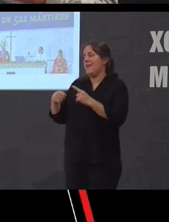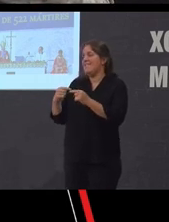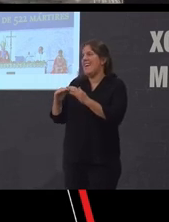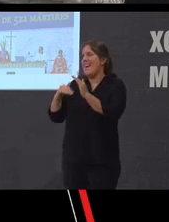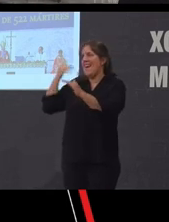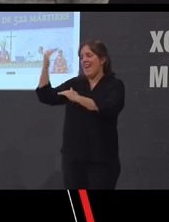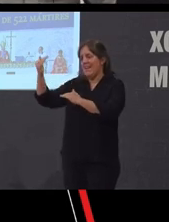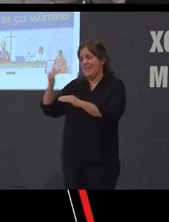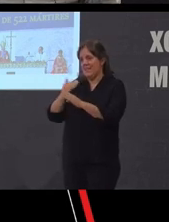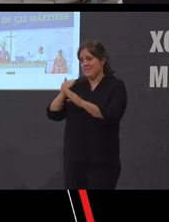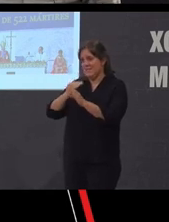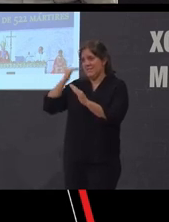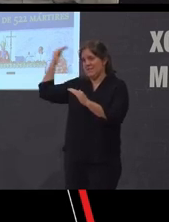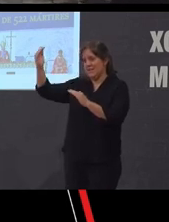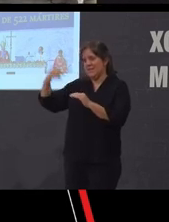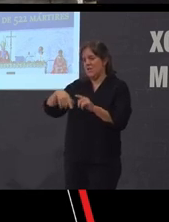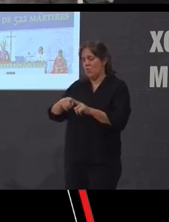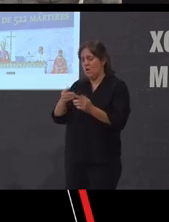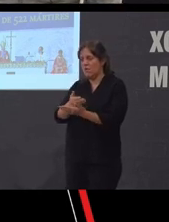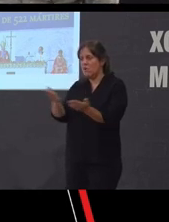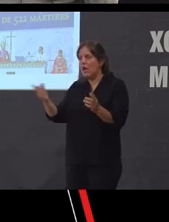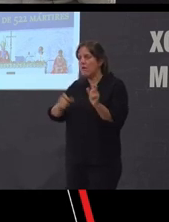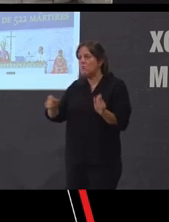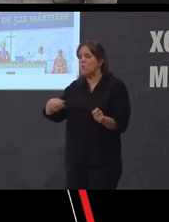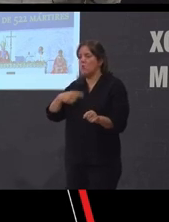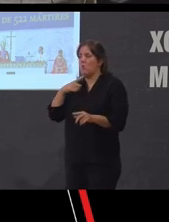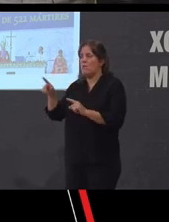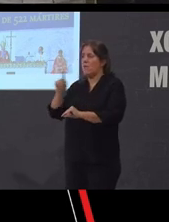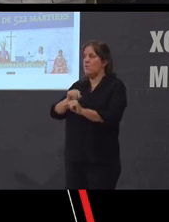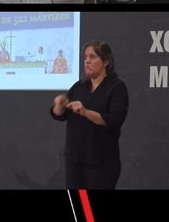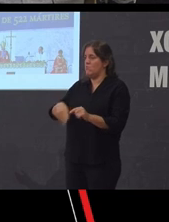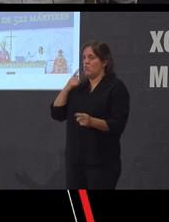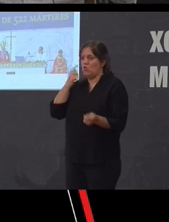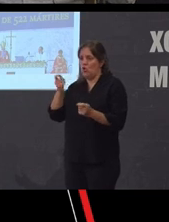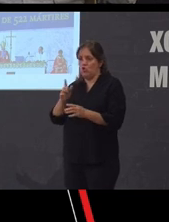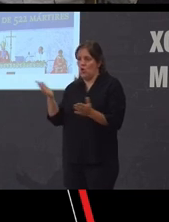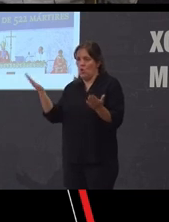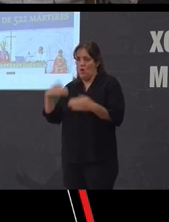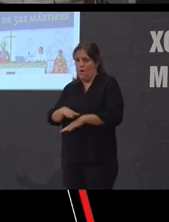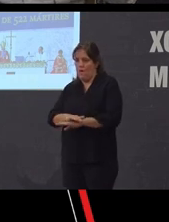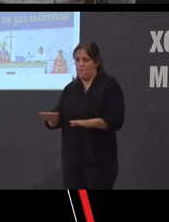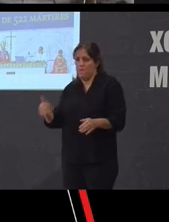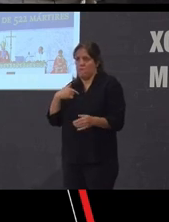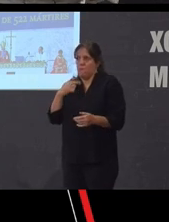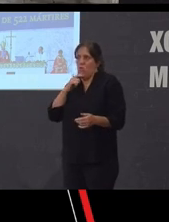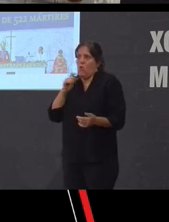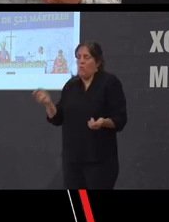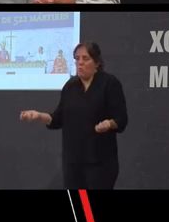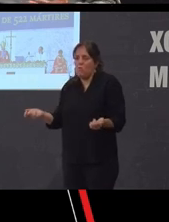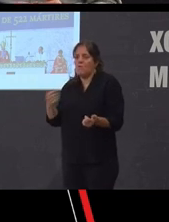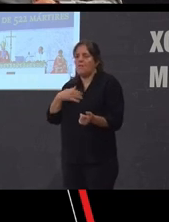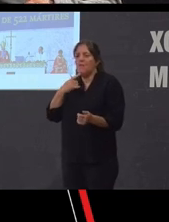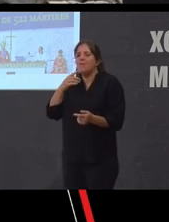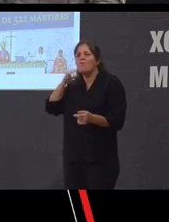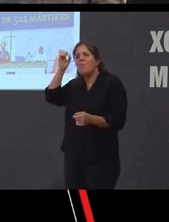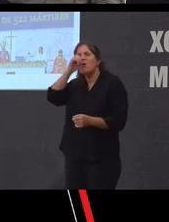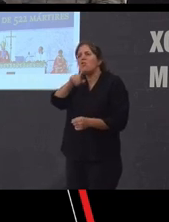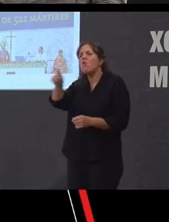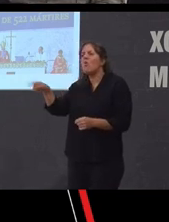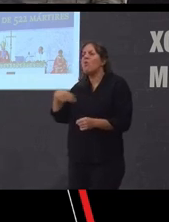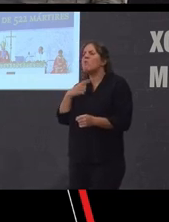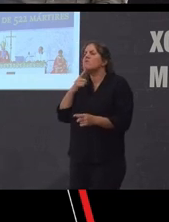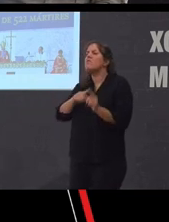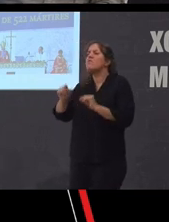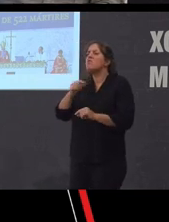das élites. Deixarlle as masas que decidan, iso é un descontrol. Onde imos chegar? Que calquera pode dicir a súa opinión, calquera pode